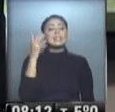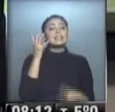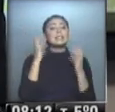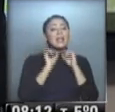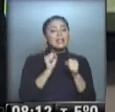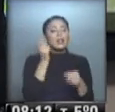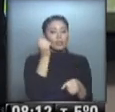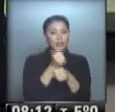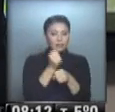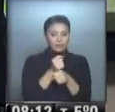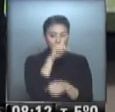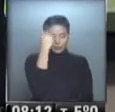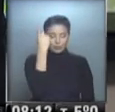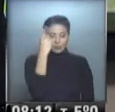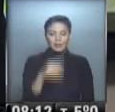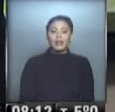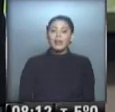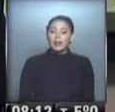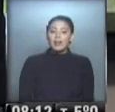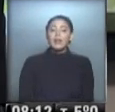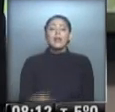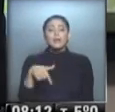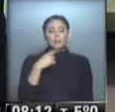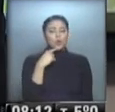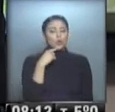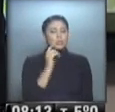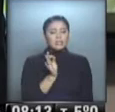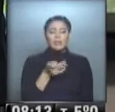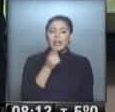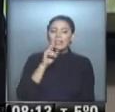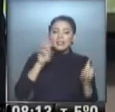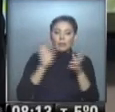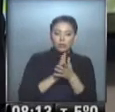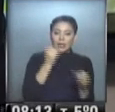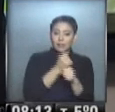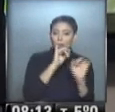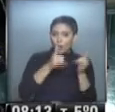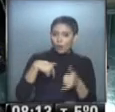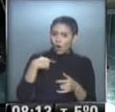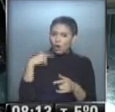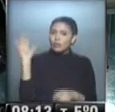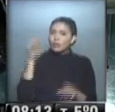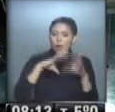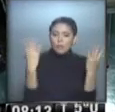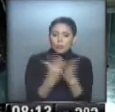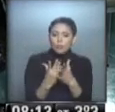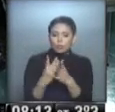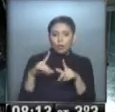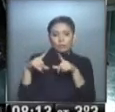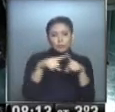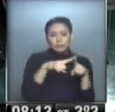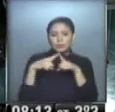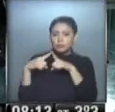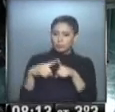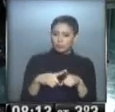Empleo de la Nación. Vos sabés, Fernando, que el tema este del empleo juvenil es un debate hoy en el mundo, porque las tasas